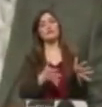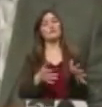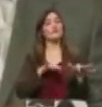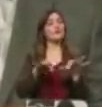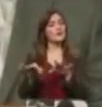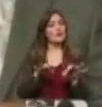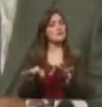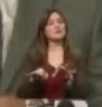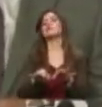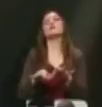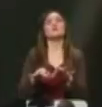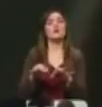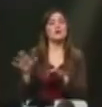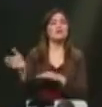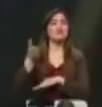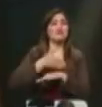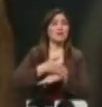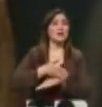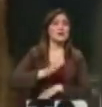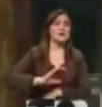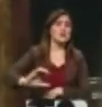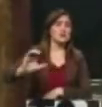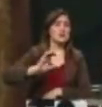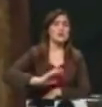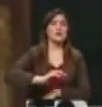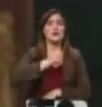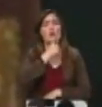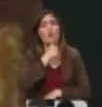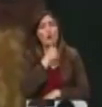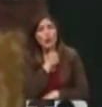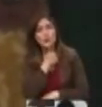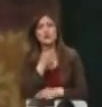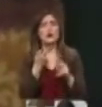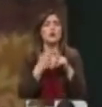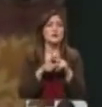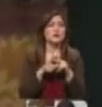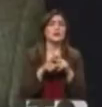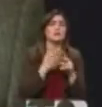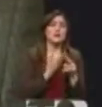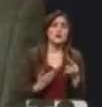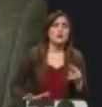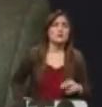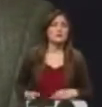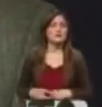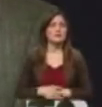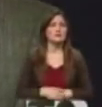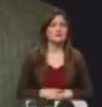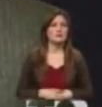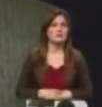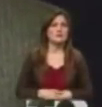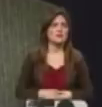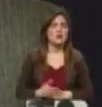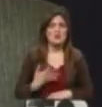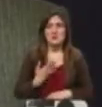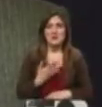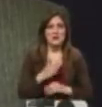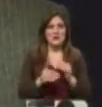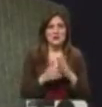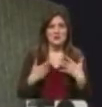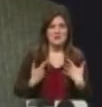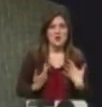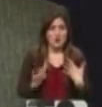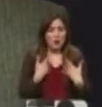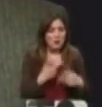manifestó frente a las constantes críticas que, según él, ha soportado desde el inicio de su gestión. El momento en que me quiebran un principio, por favor, que